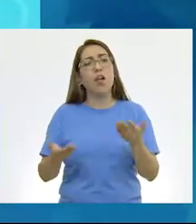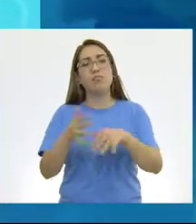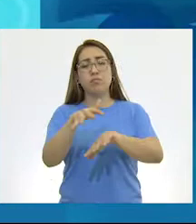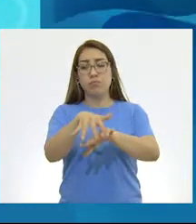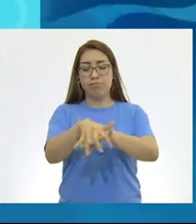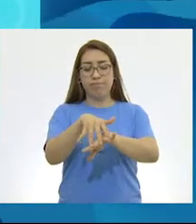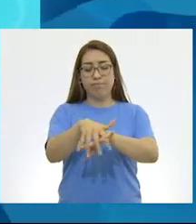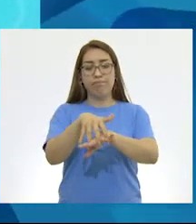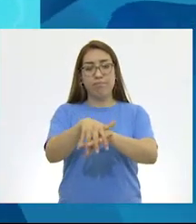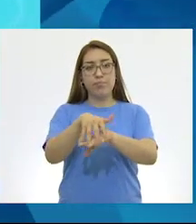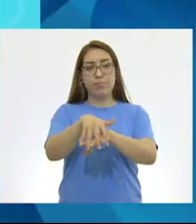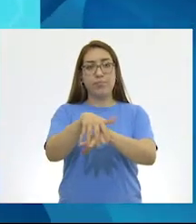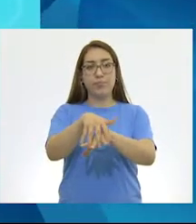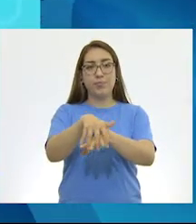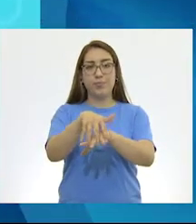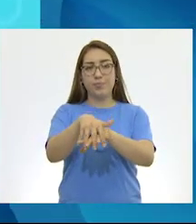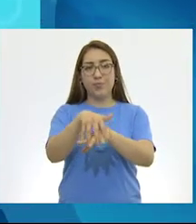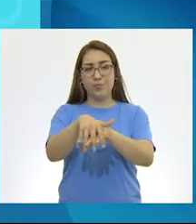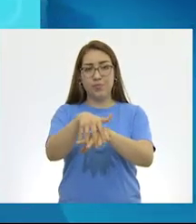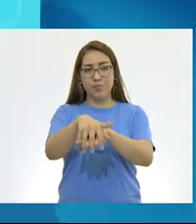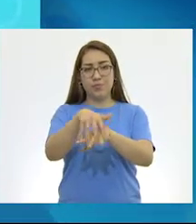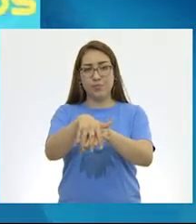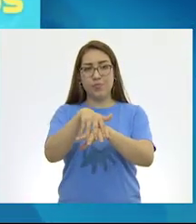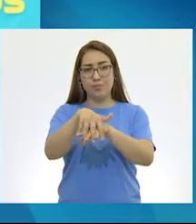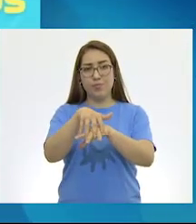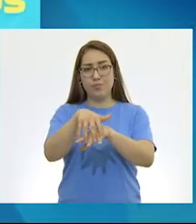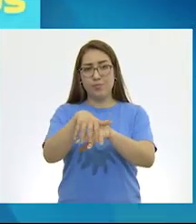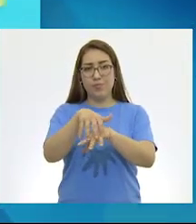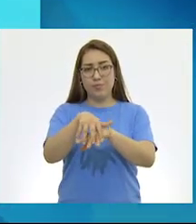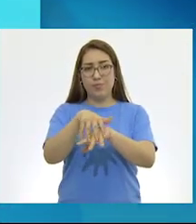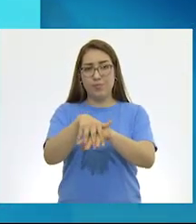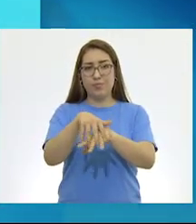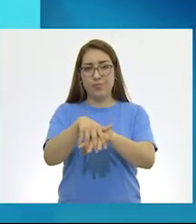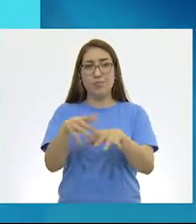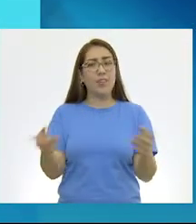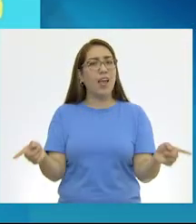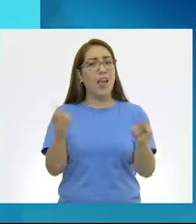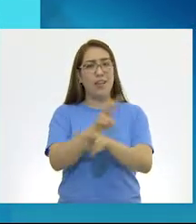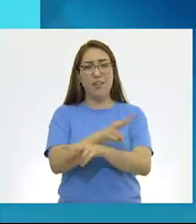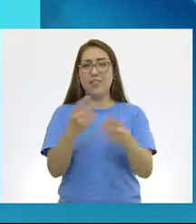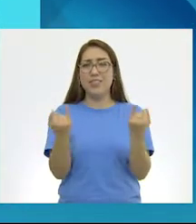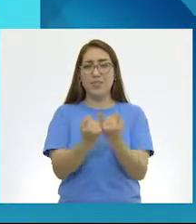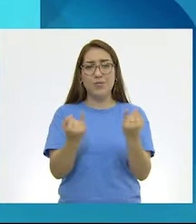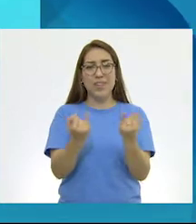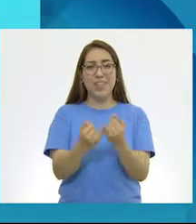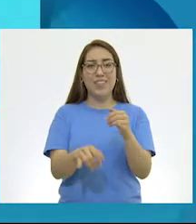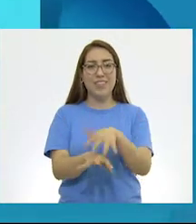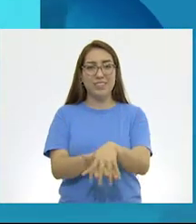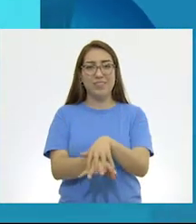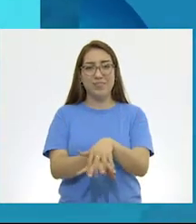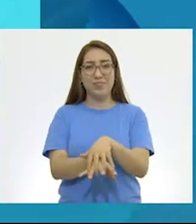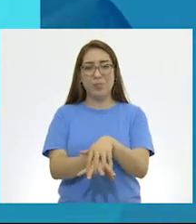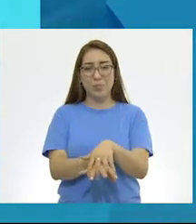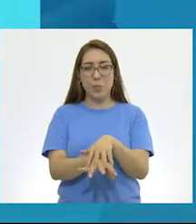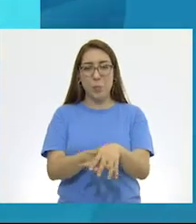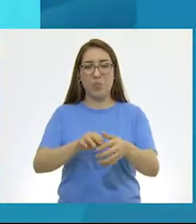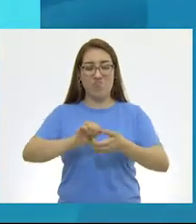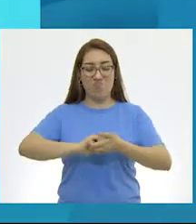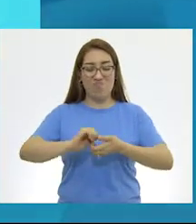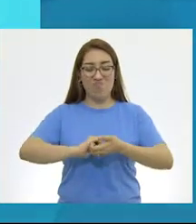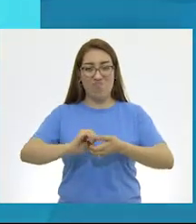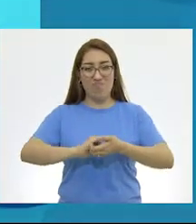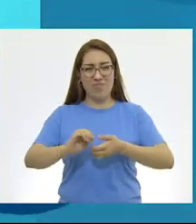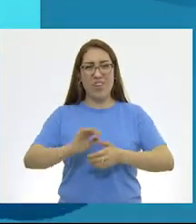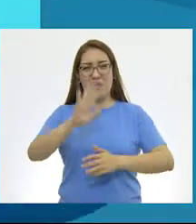la palma de una de tus manos contra el dorso de la otra, entrelazando los dedos. Repite lo mismo con la otra mano. Frota los